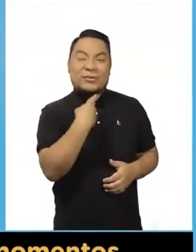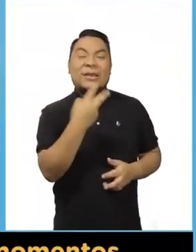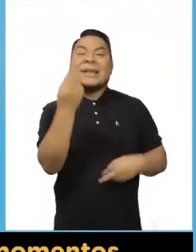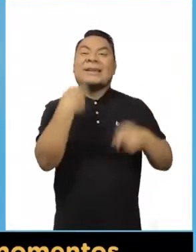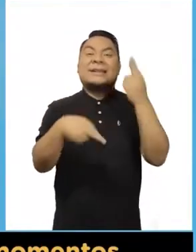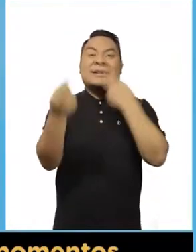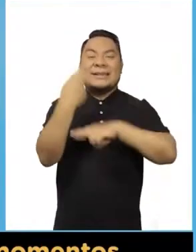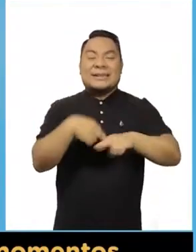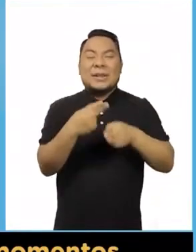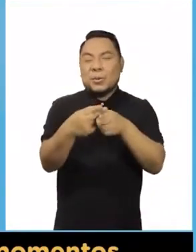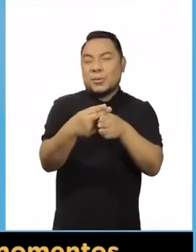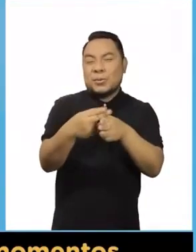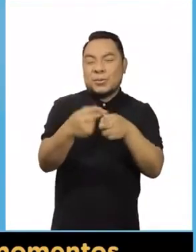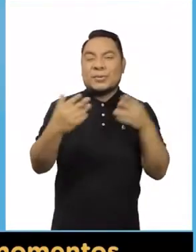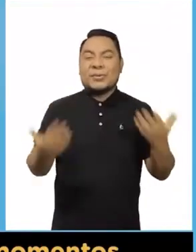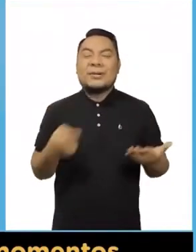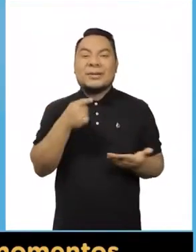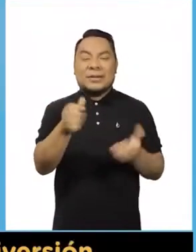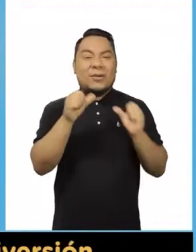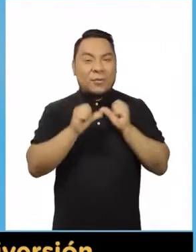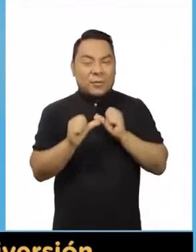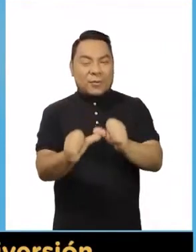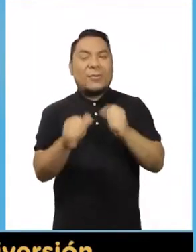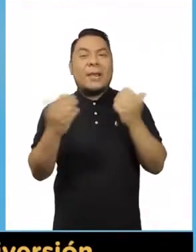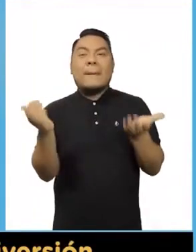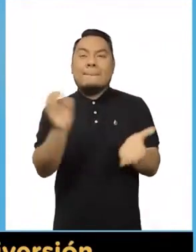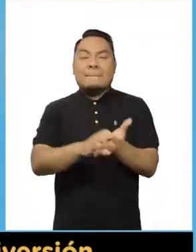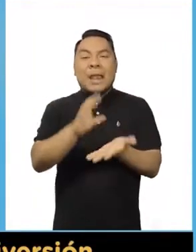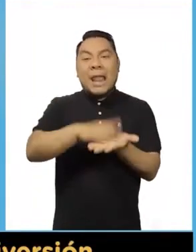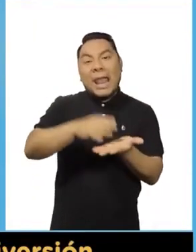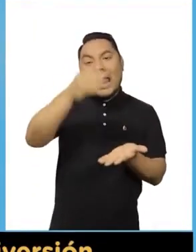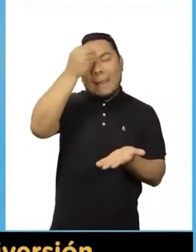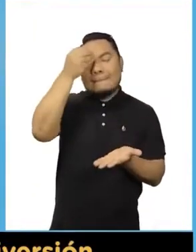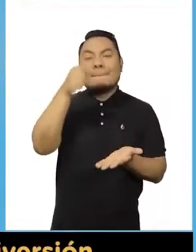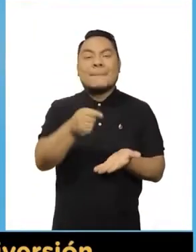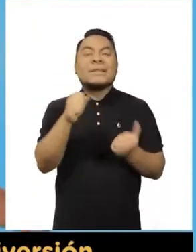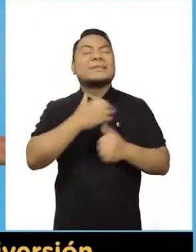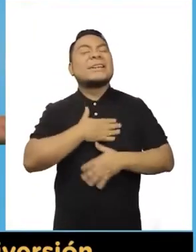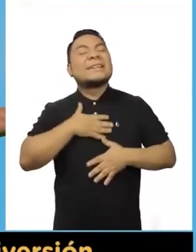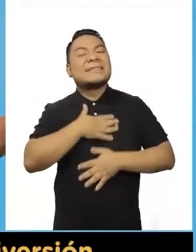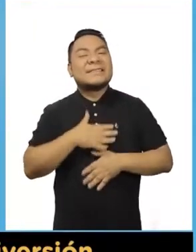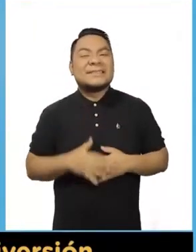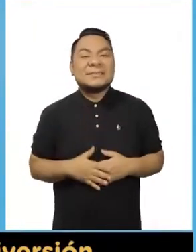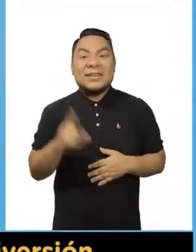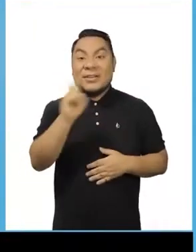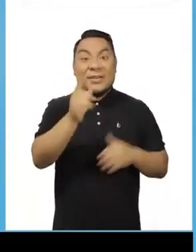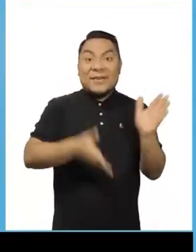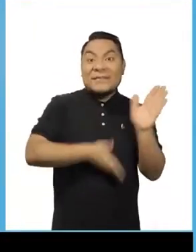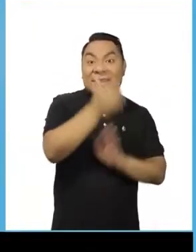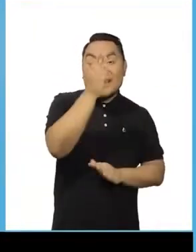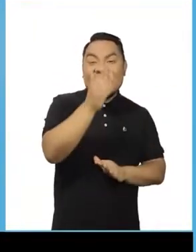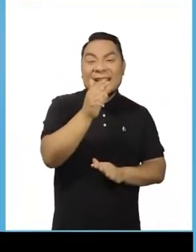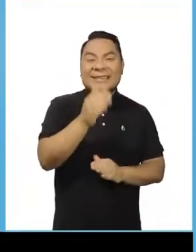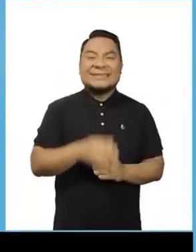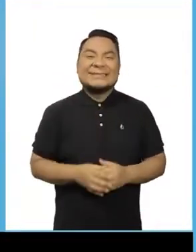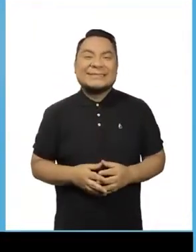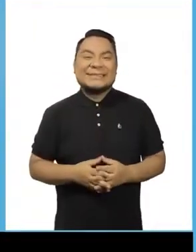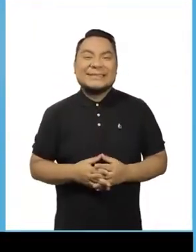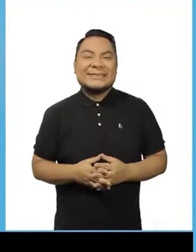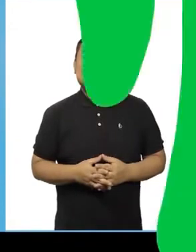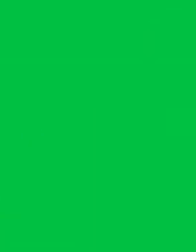yo regresamos en breves momentos para continuar con más aprendizaje y diversión. ¡No se